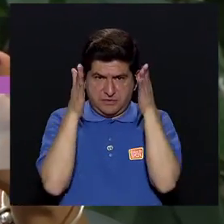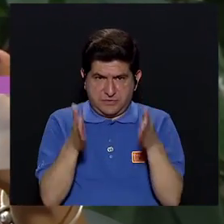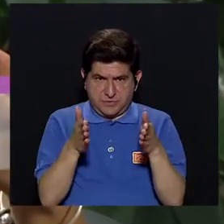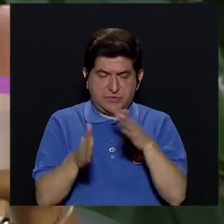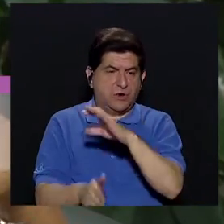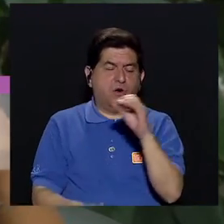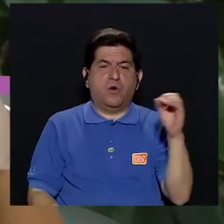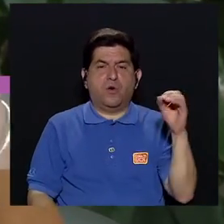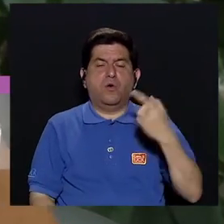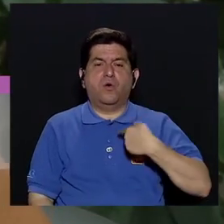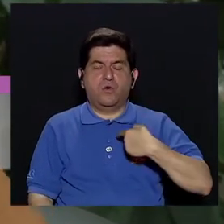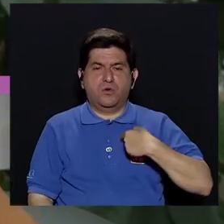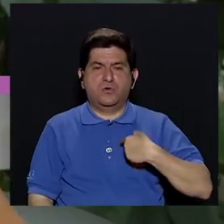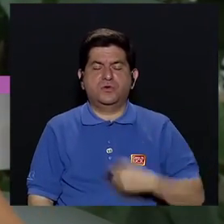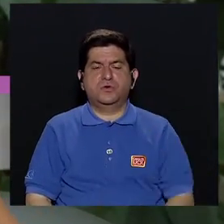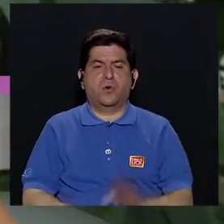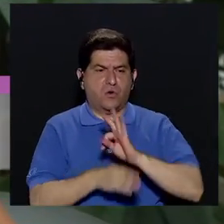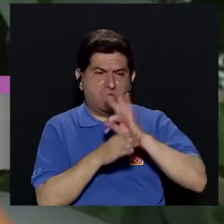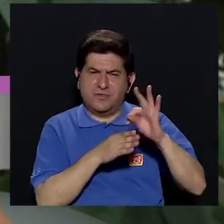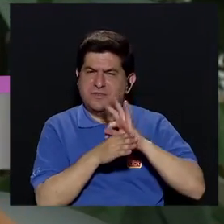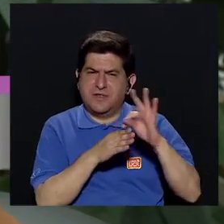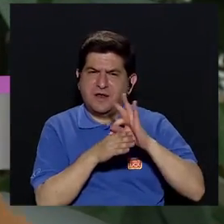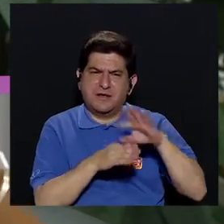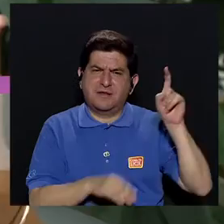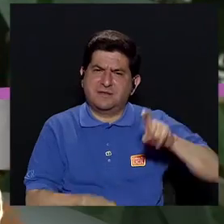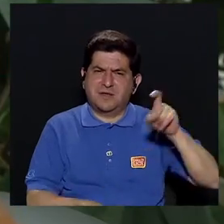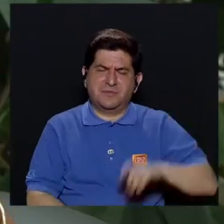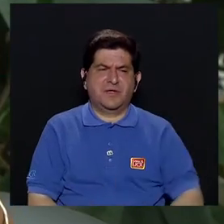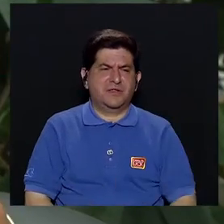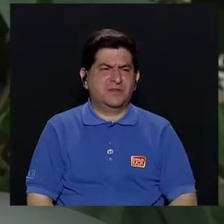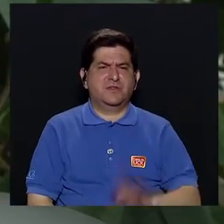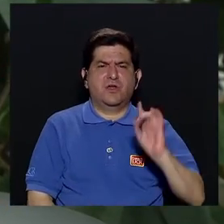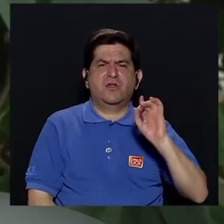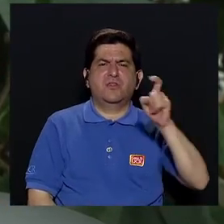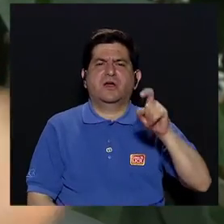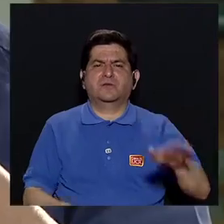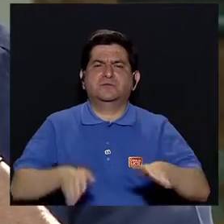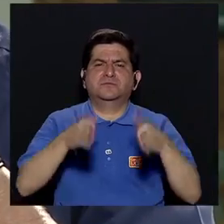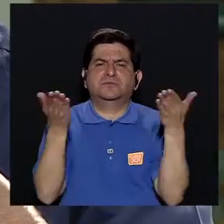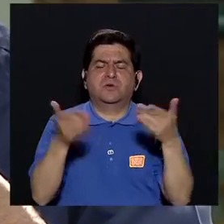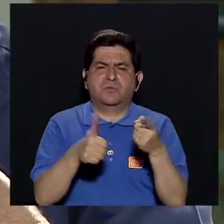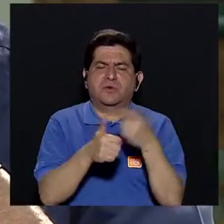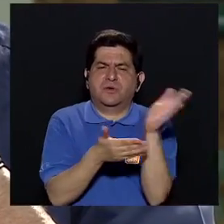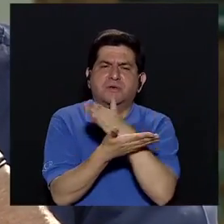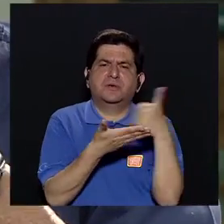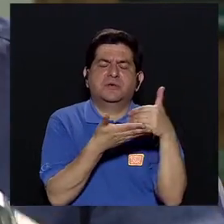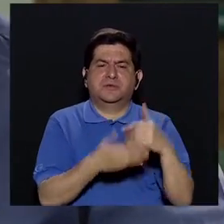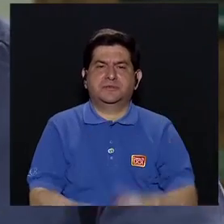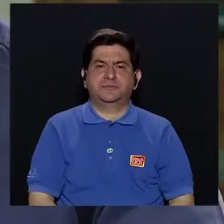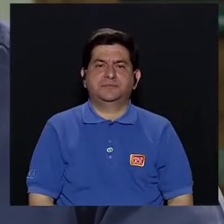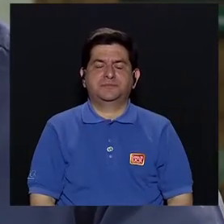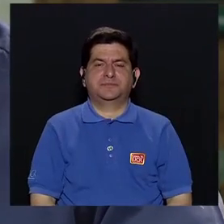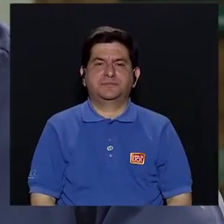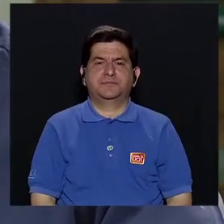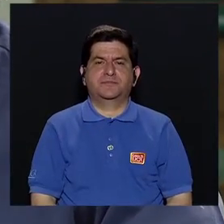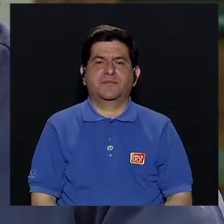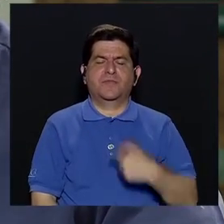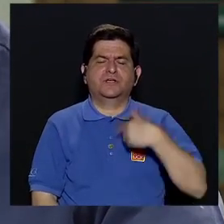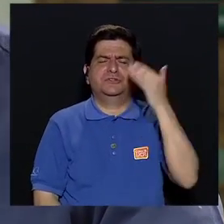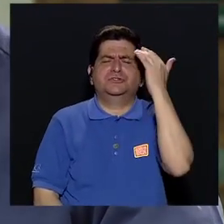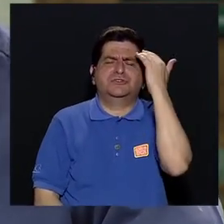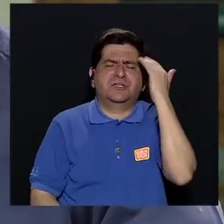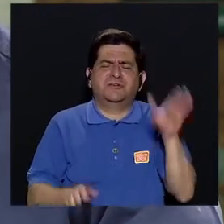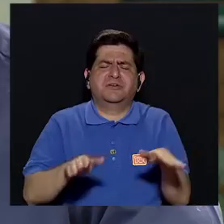especialidad, o si debo someterme a un tratamiento? ¿Cómo es este diagnóstico? ¿Cómo es esta primera parte? Ok. ¿Cómo